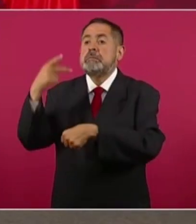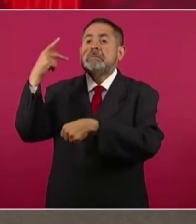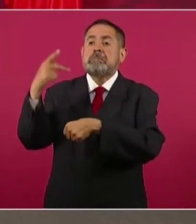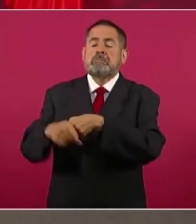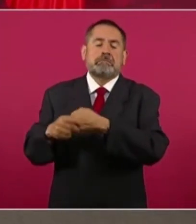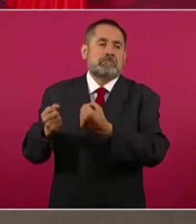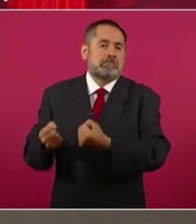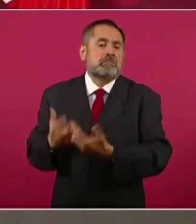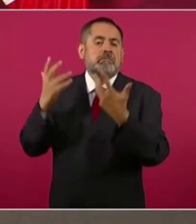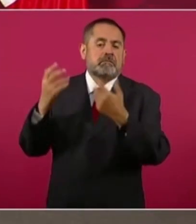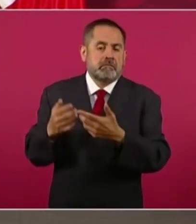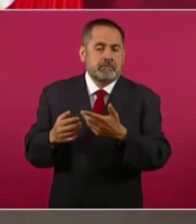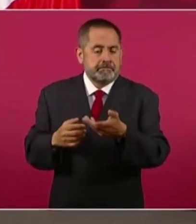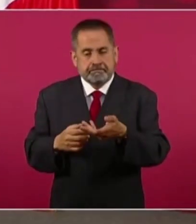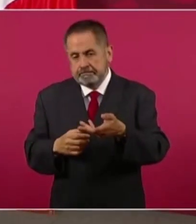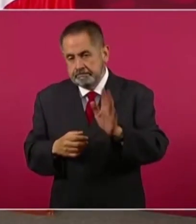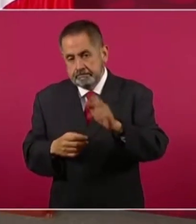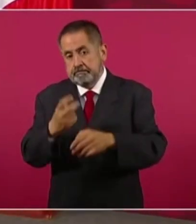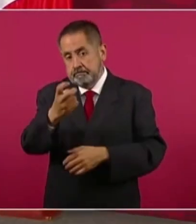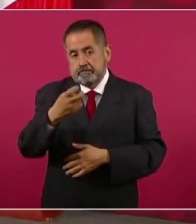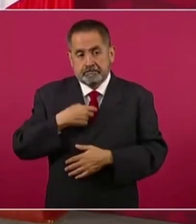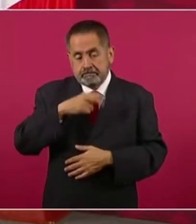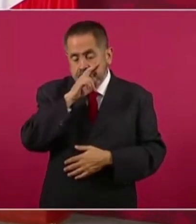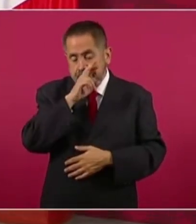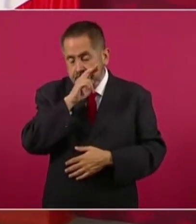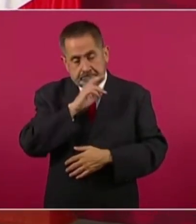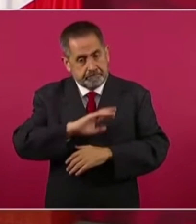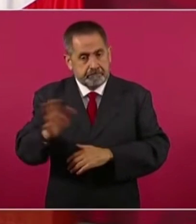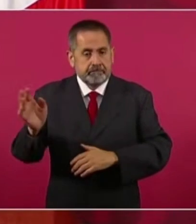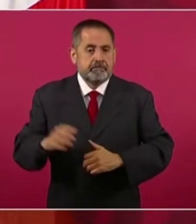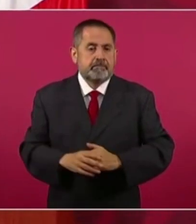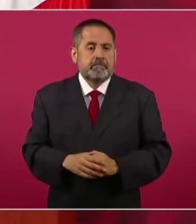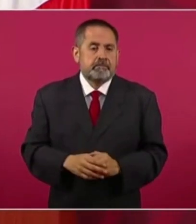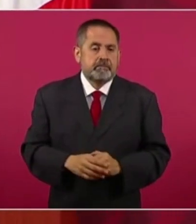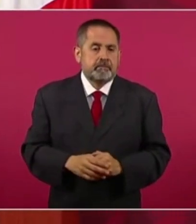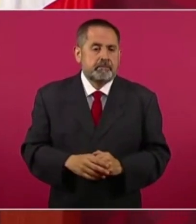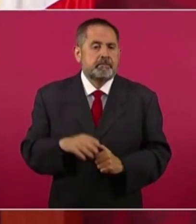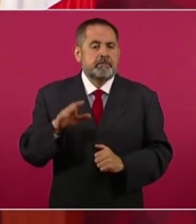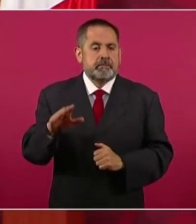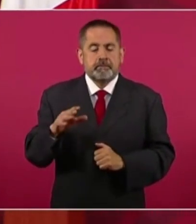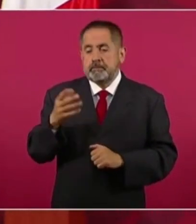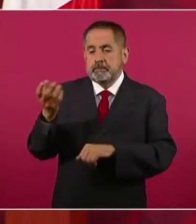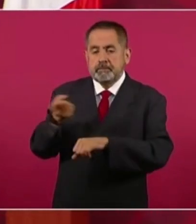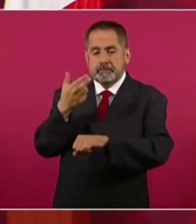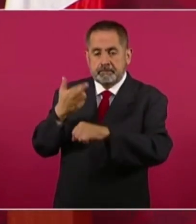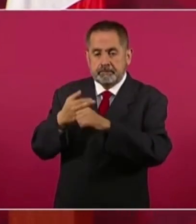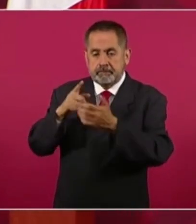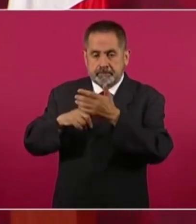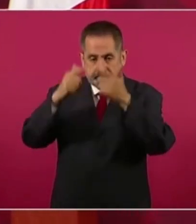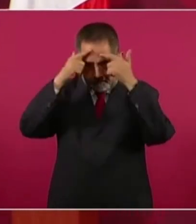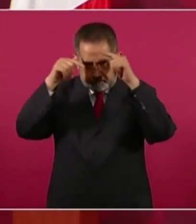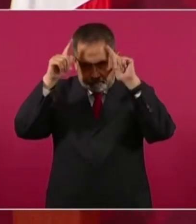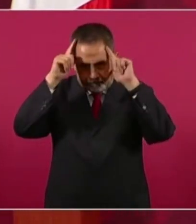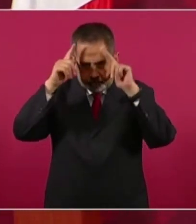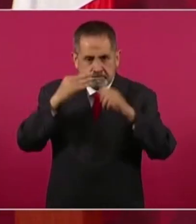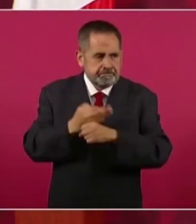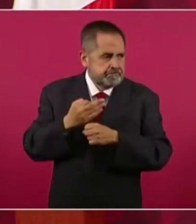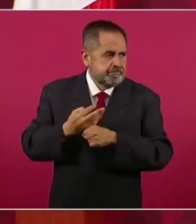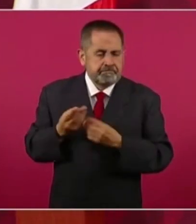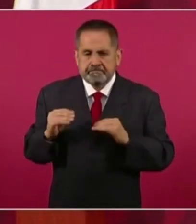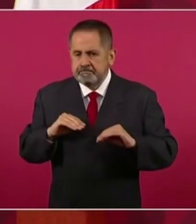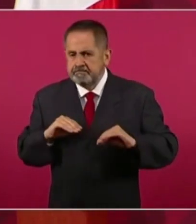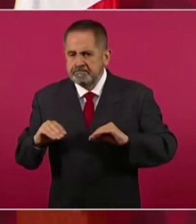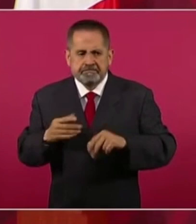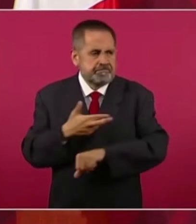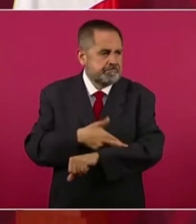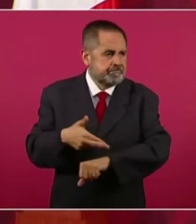Eso es lo que más nos preocupa y la Secretaría de Marina está actuando y